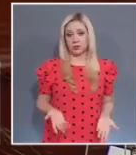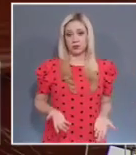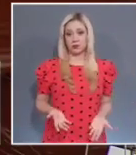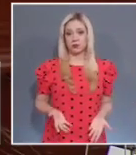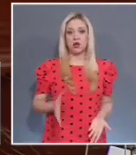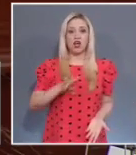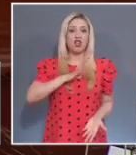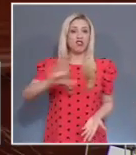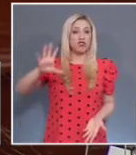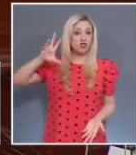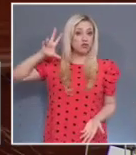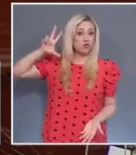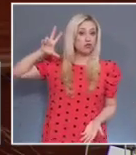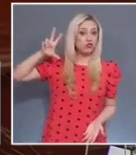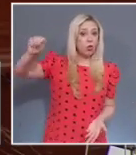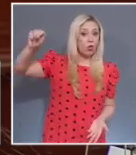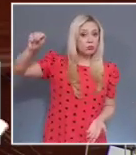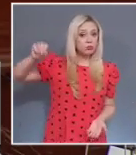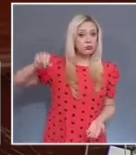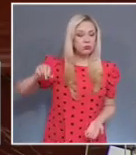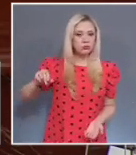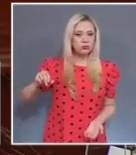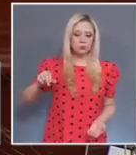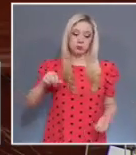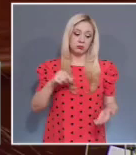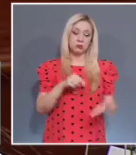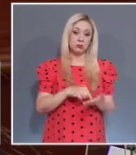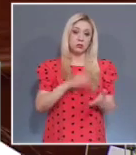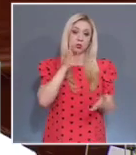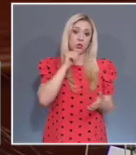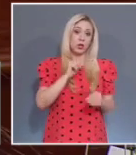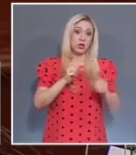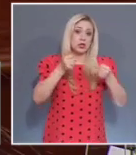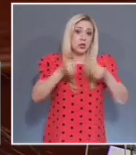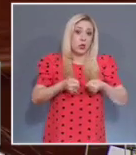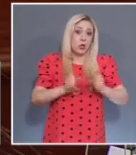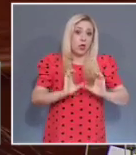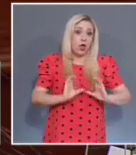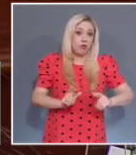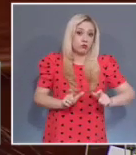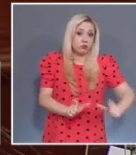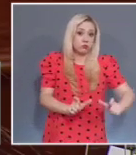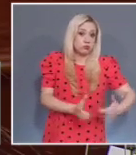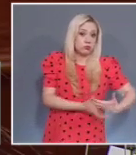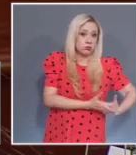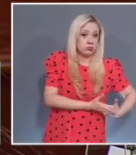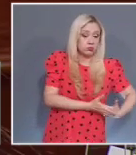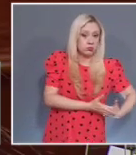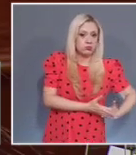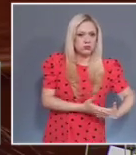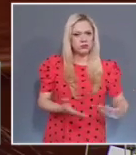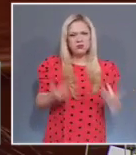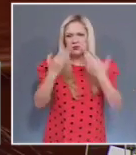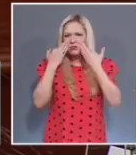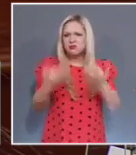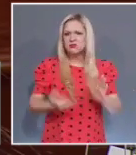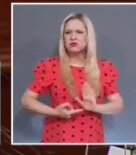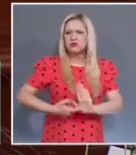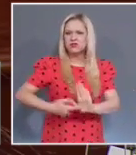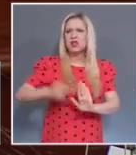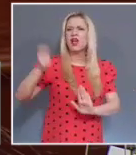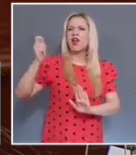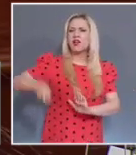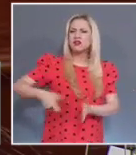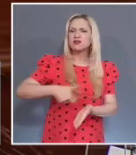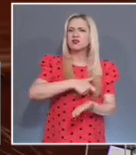el vocablo seguridad nacional no tiene impacto para efecto de transparencia y de adquisiciones, con todo respeto,